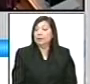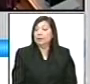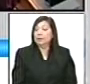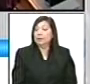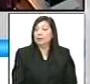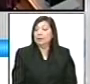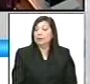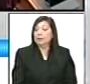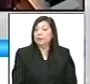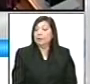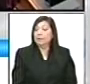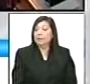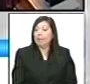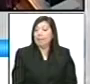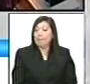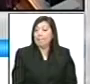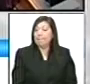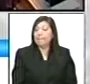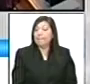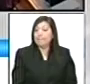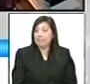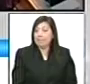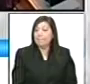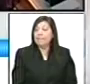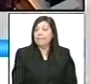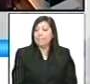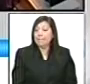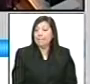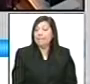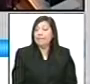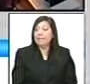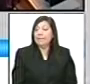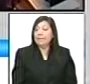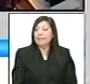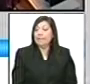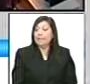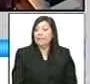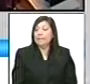Iberico Núñez. Sí. Iberico Núñez, sí.